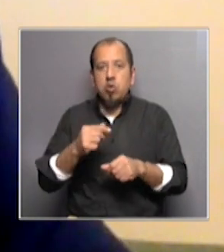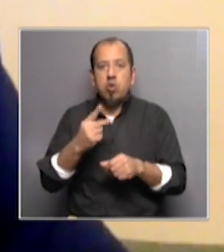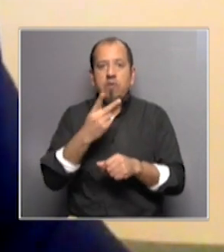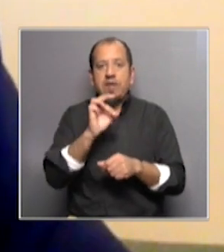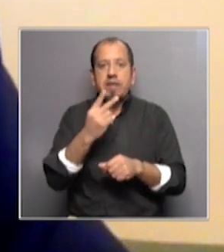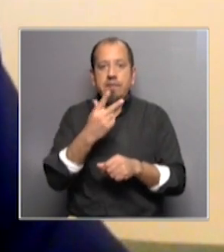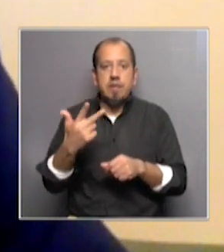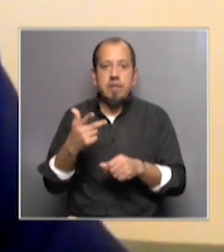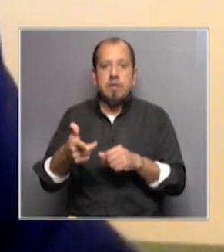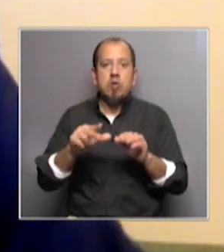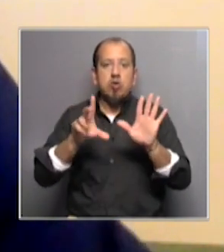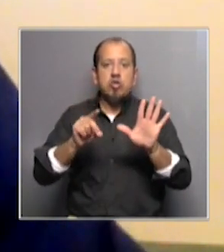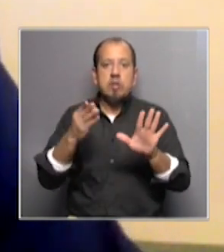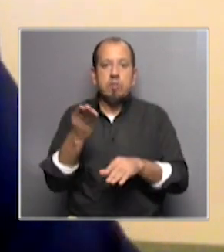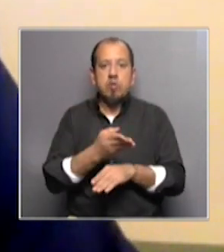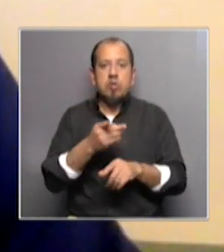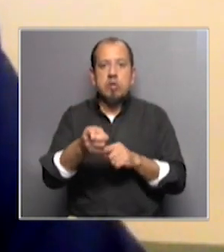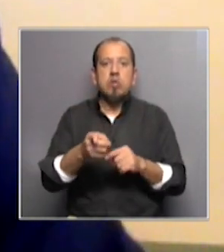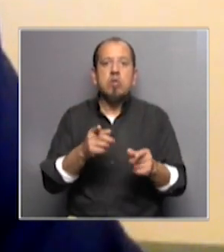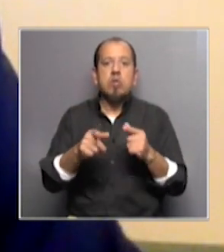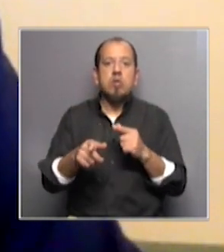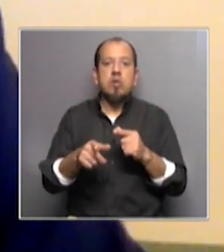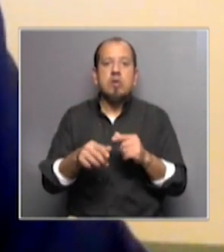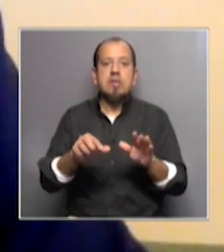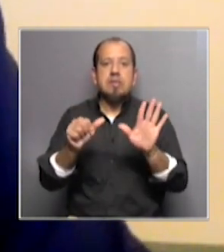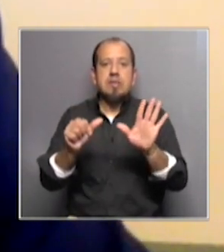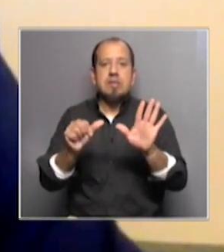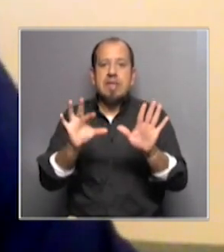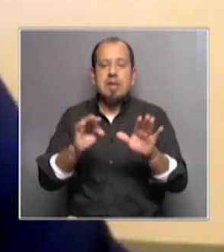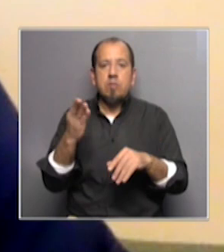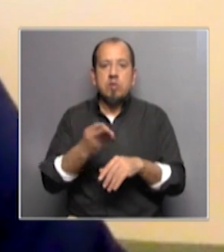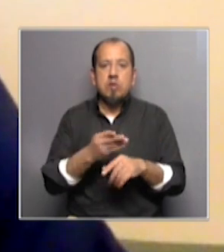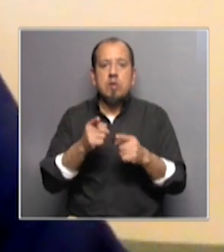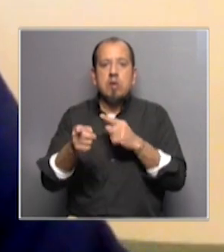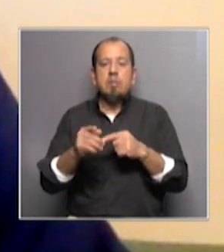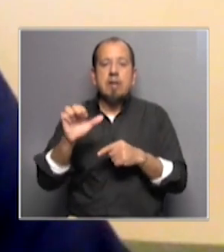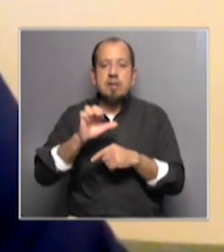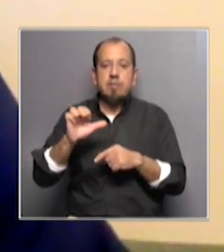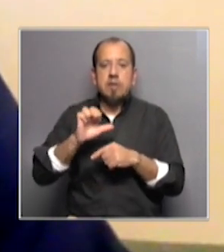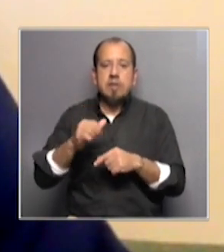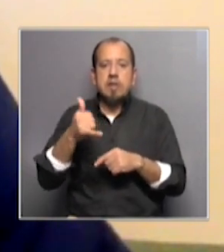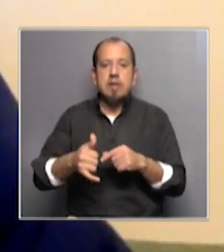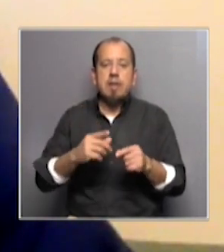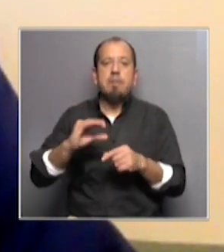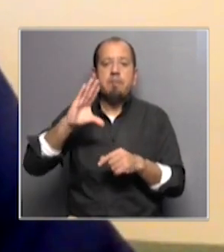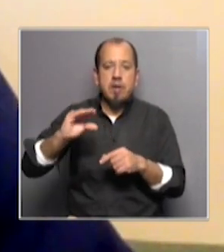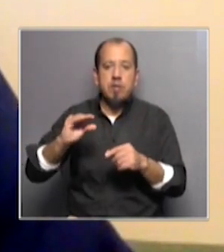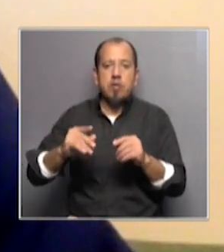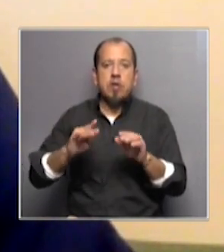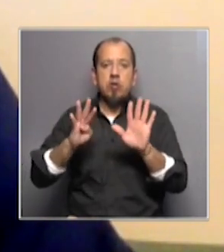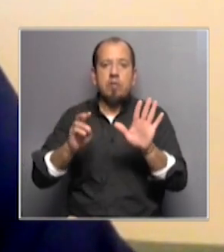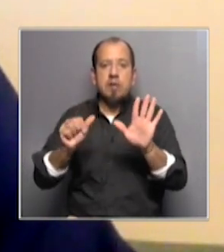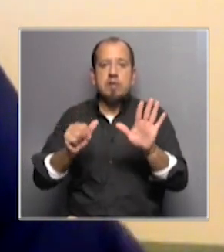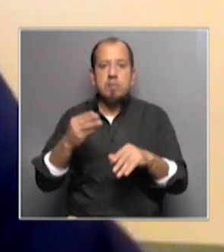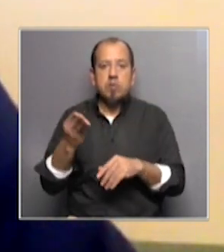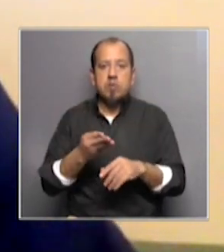del 80% para las que están en el medio y eran del 60% para las empresas que tengan menos del 96% de los